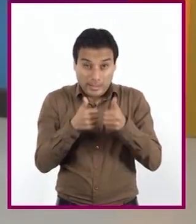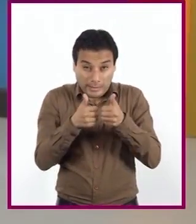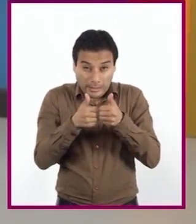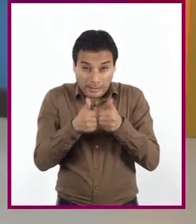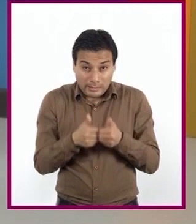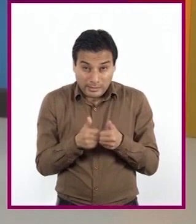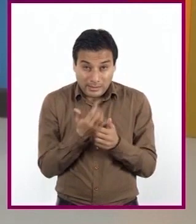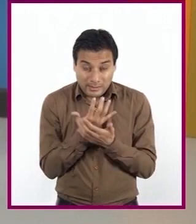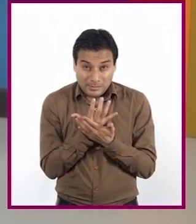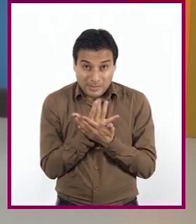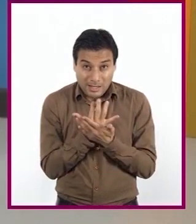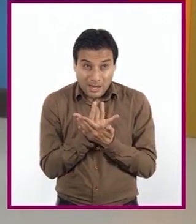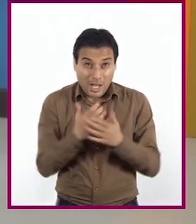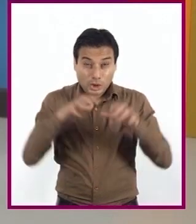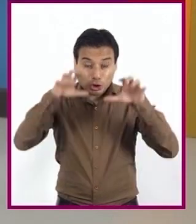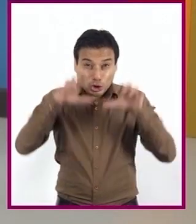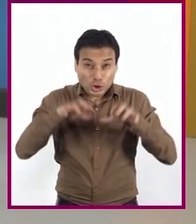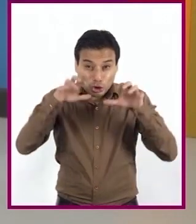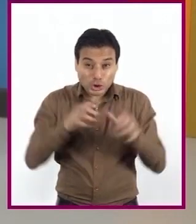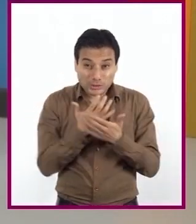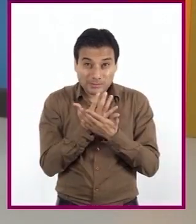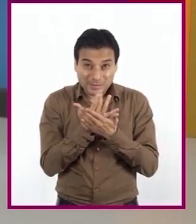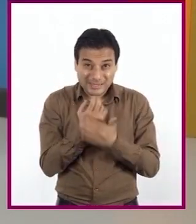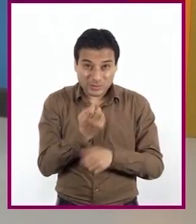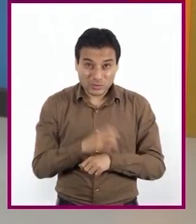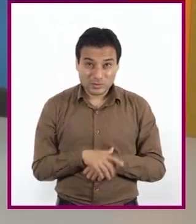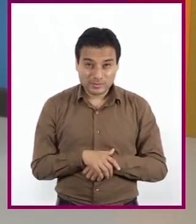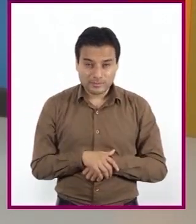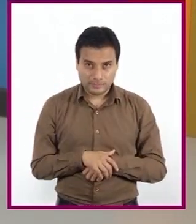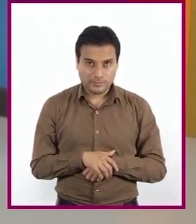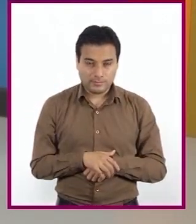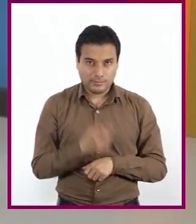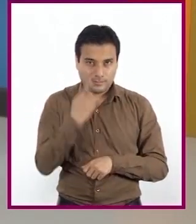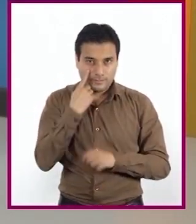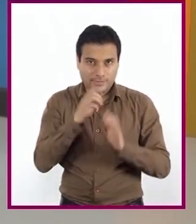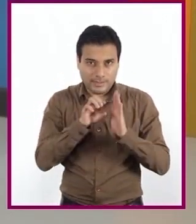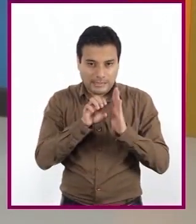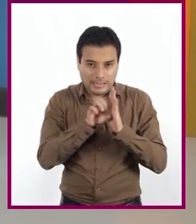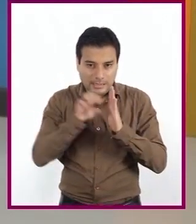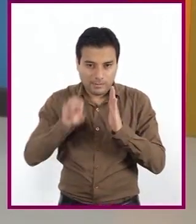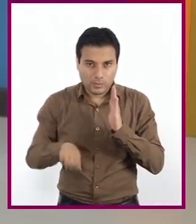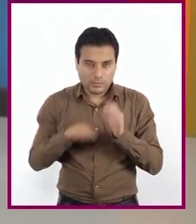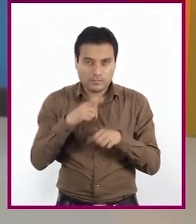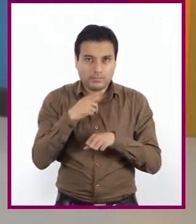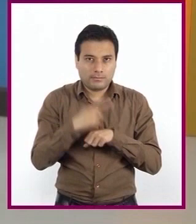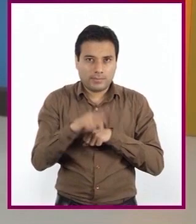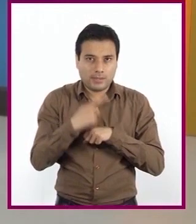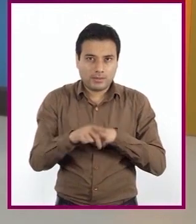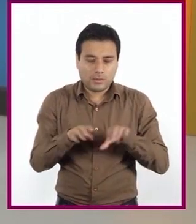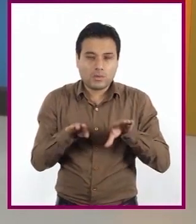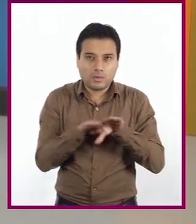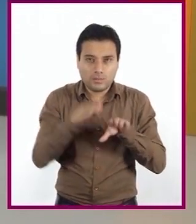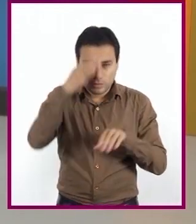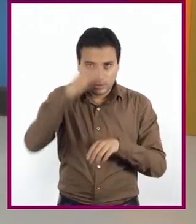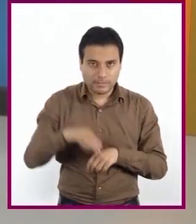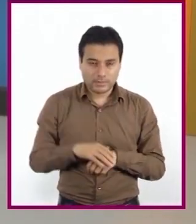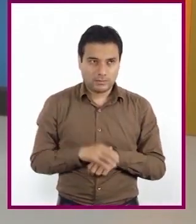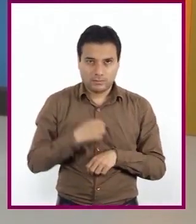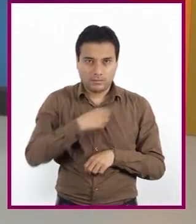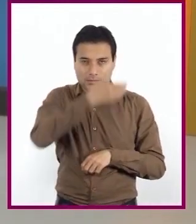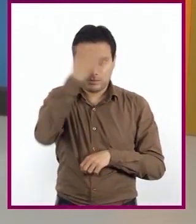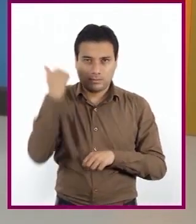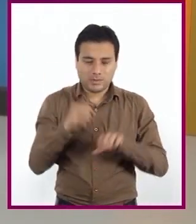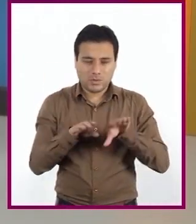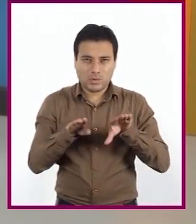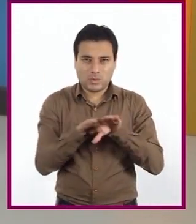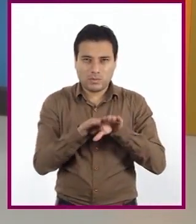tormenta. ¿Cómo te imaginas tú que puedes saber si hay un peligro de que te caiga el rayo? Pues no lo sé. ¿Se